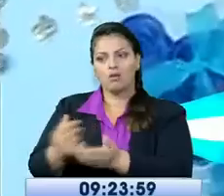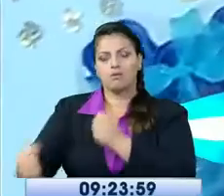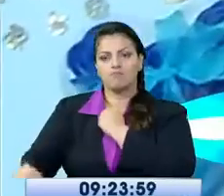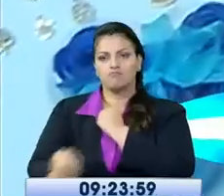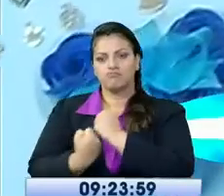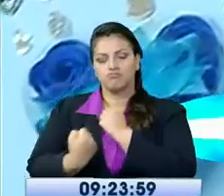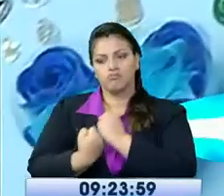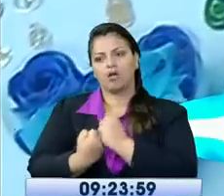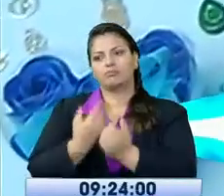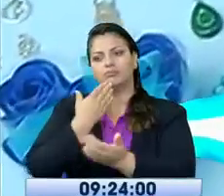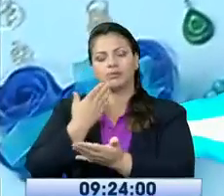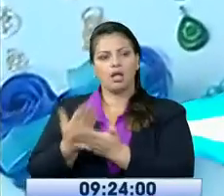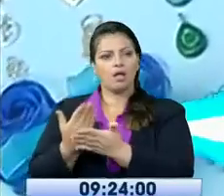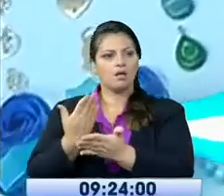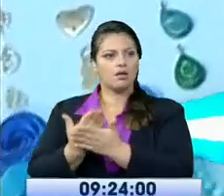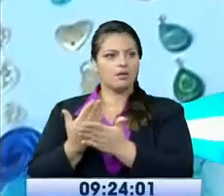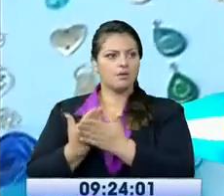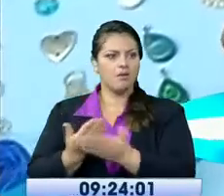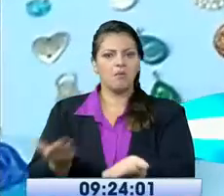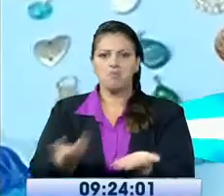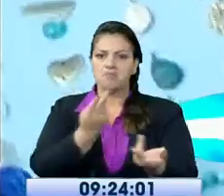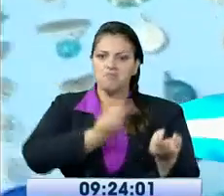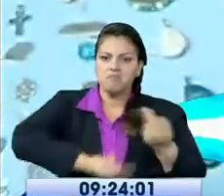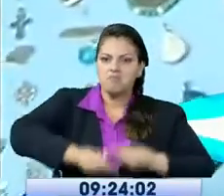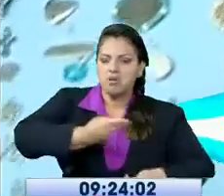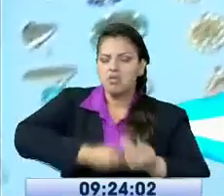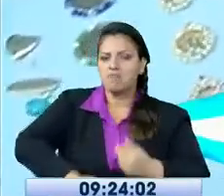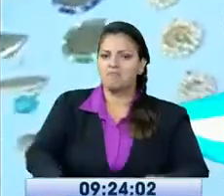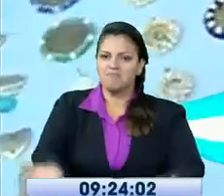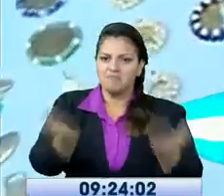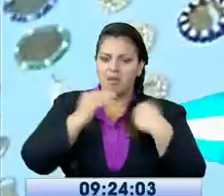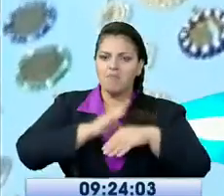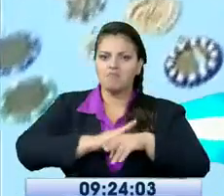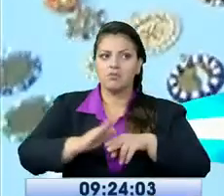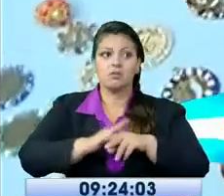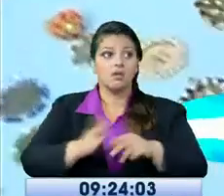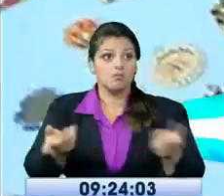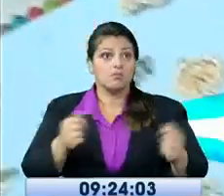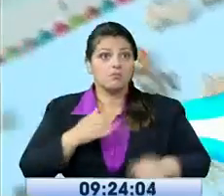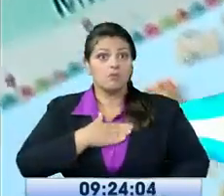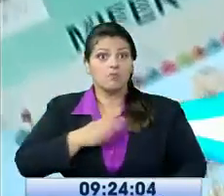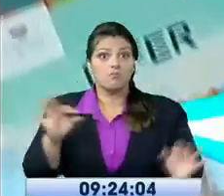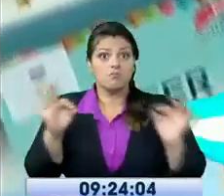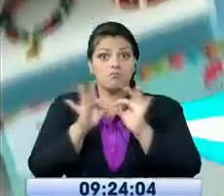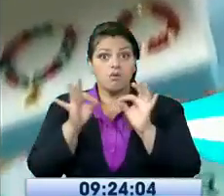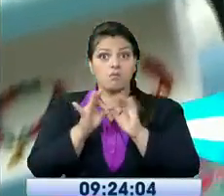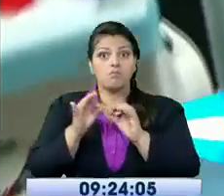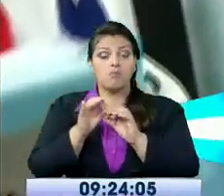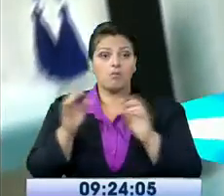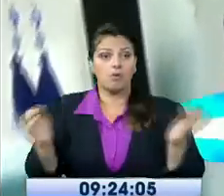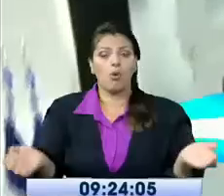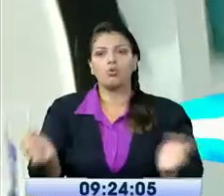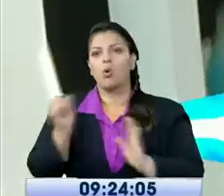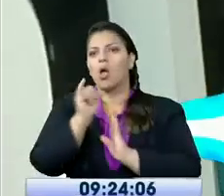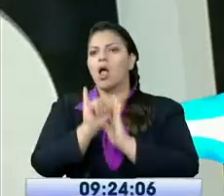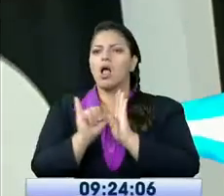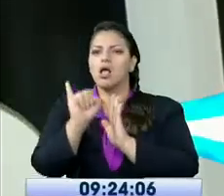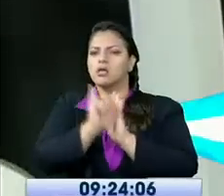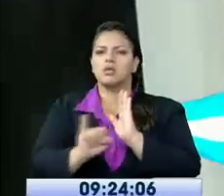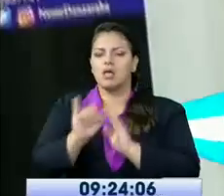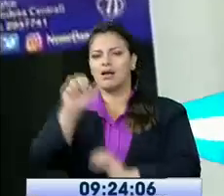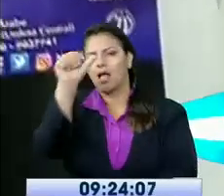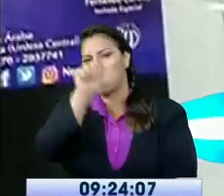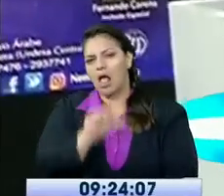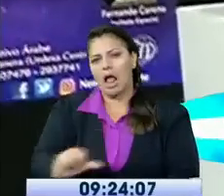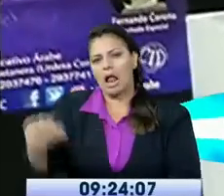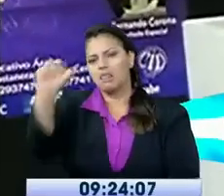público. Muy grande la aceptación y esperamos que nos visiten también en las redes sociales que estamos gustosos de atenderles. ¿Estarán hasta el día de hoy, hasta las 4 de la tarde?